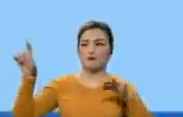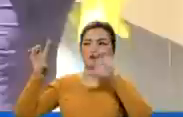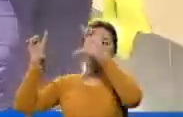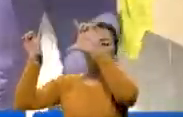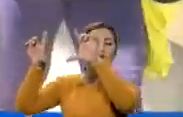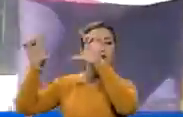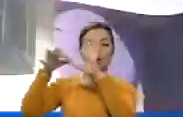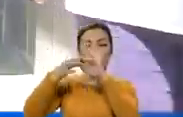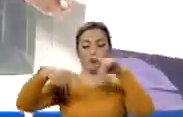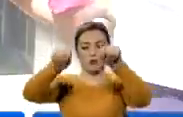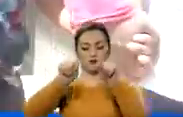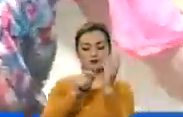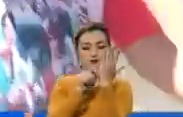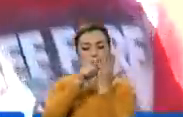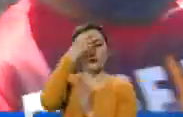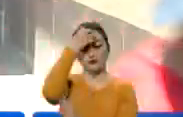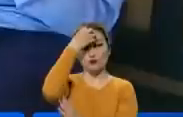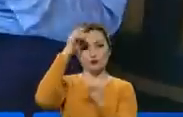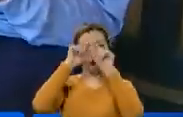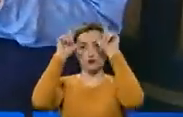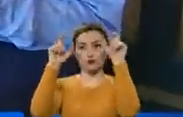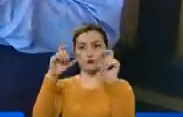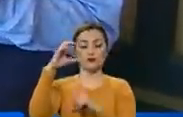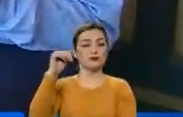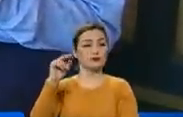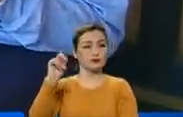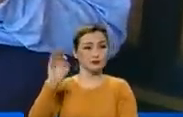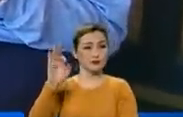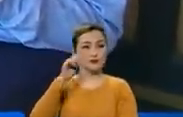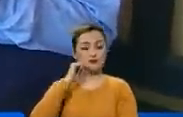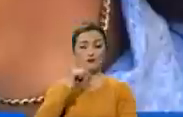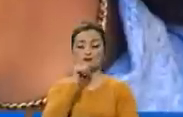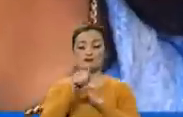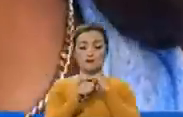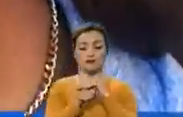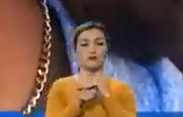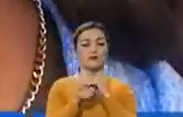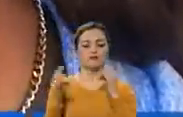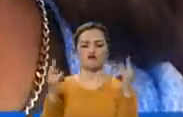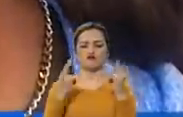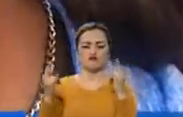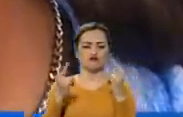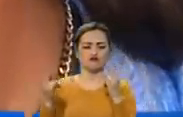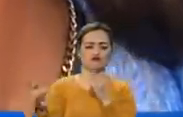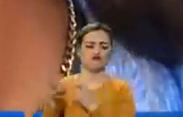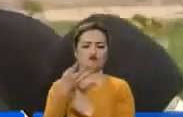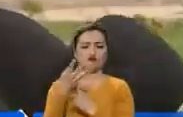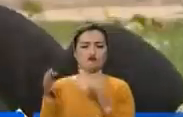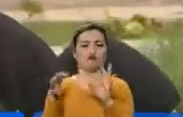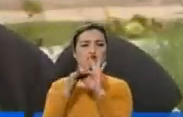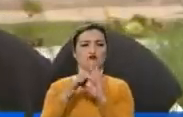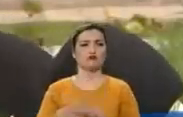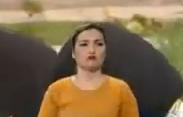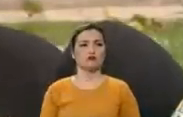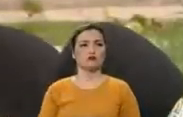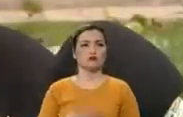corresponde al convenio entre el Ministerio de Educación y la empresa privada que buscan cerrar la brecha de conectividad de Internet en el país. Que está ya